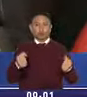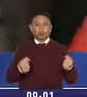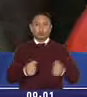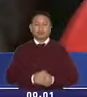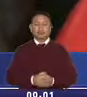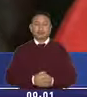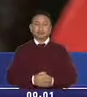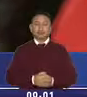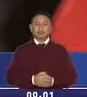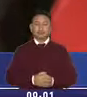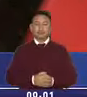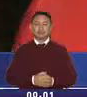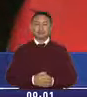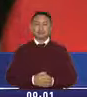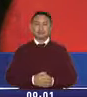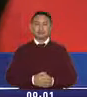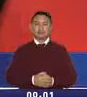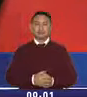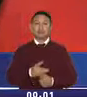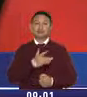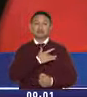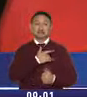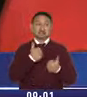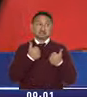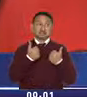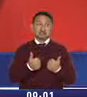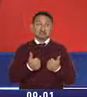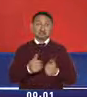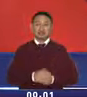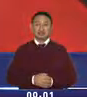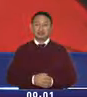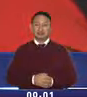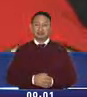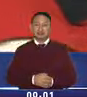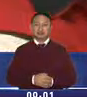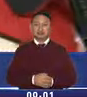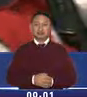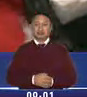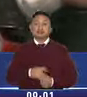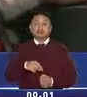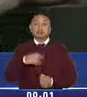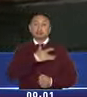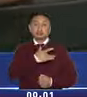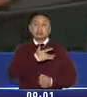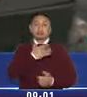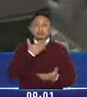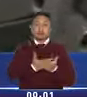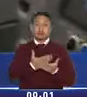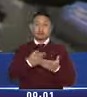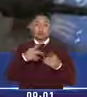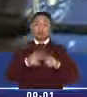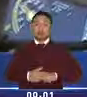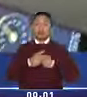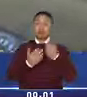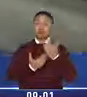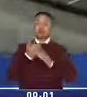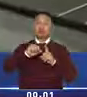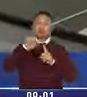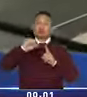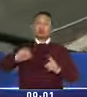de conducir al Metro de Quito? Muy bien, súper gratificante poder iniciar en este nuevo